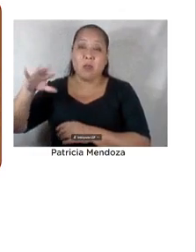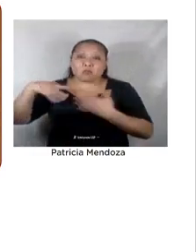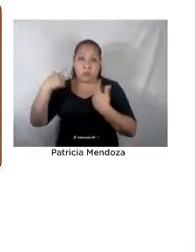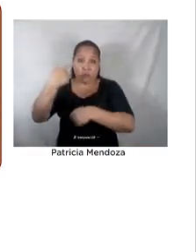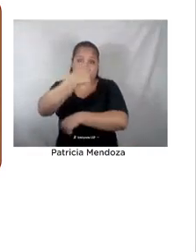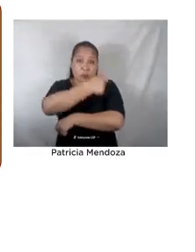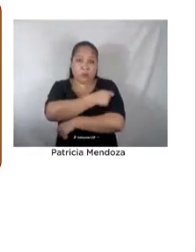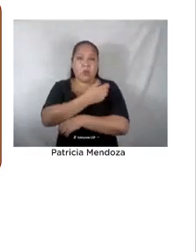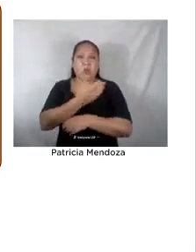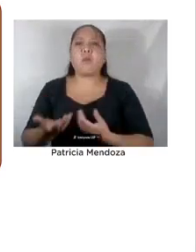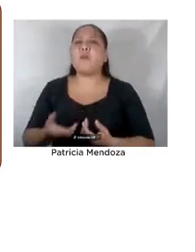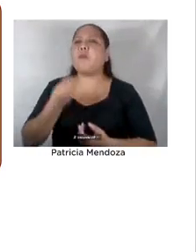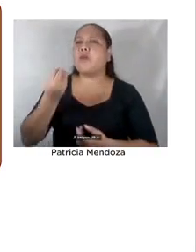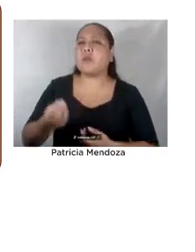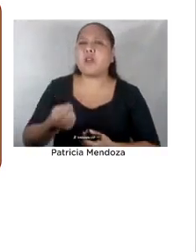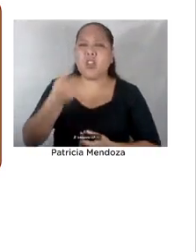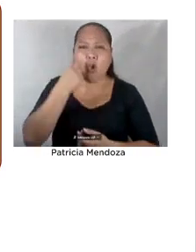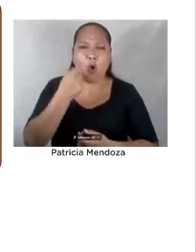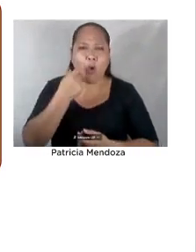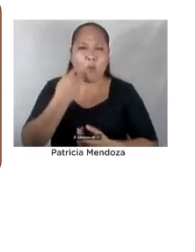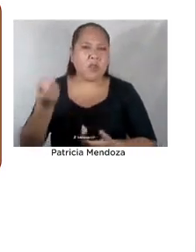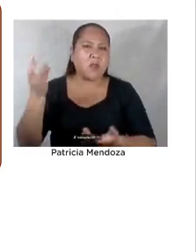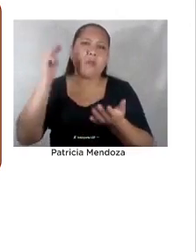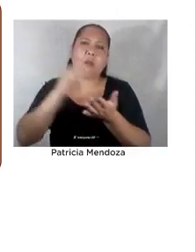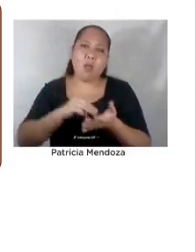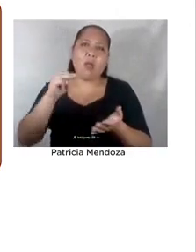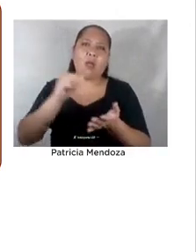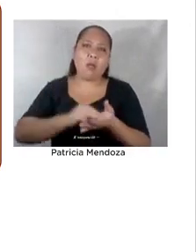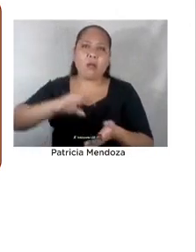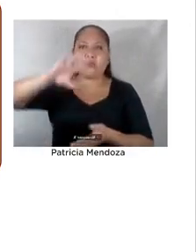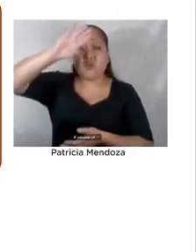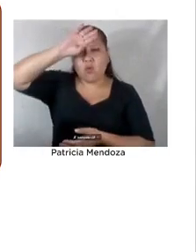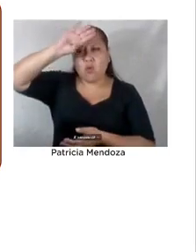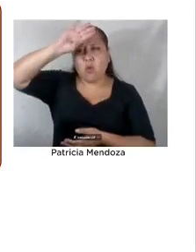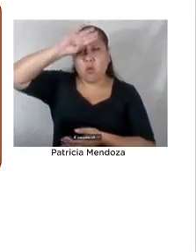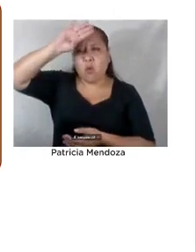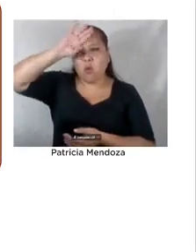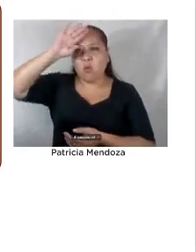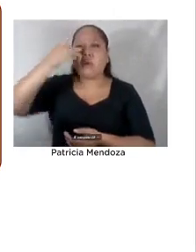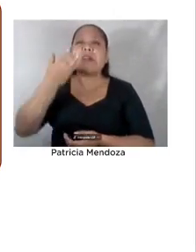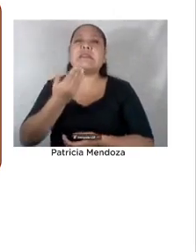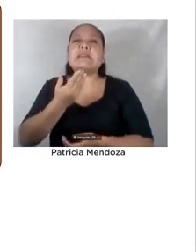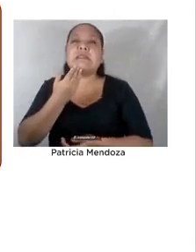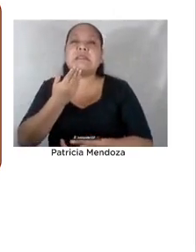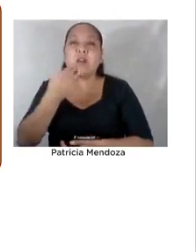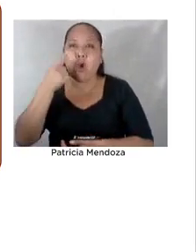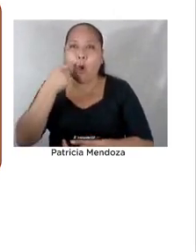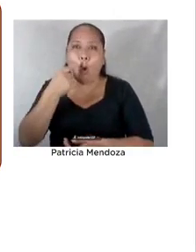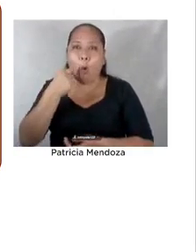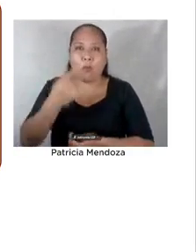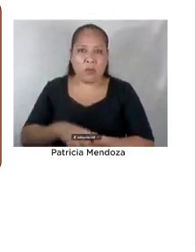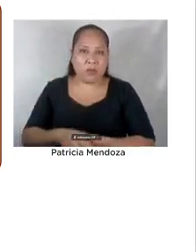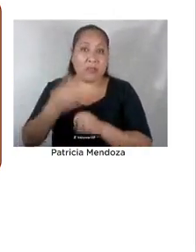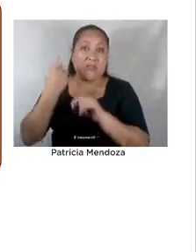son más vulnerables a enfermarse del COVID según las estadísticas que nos comentó.